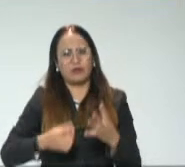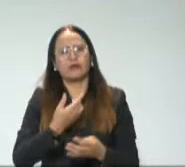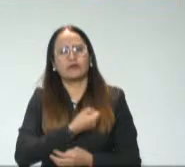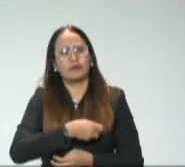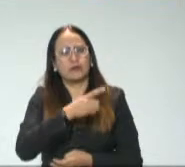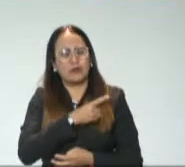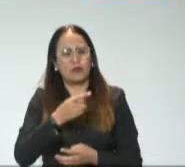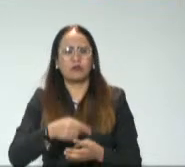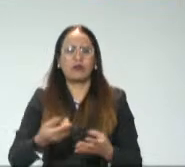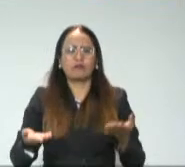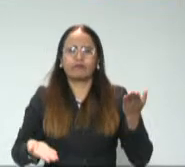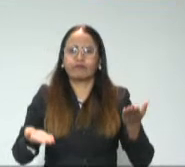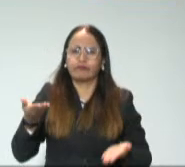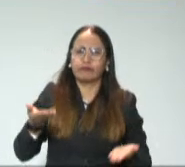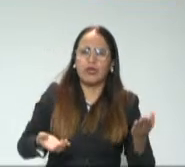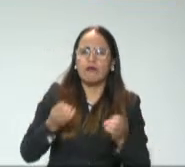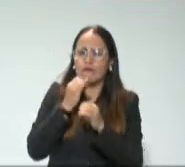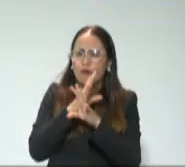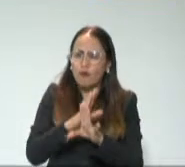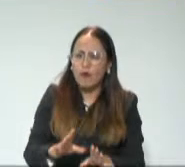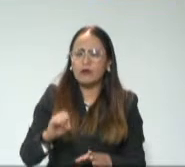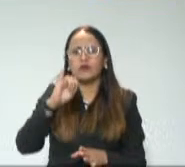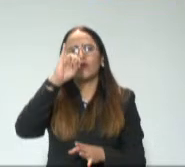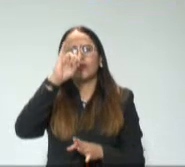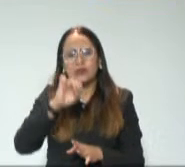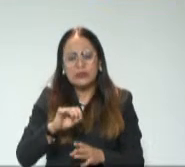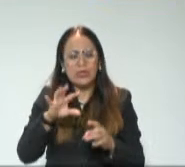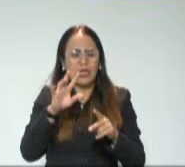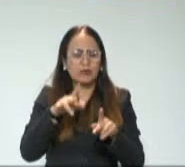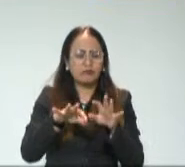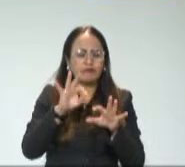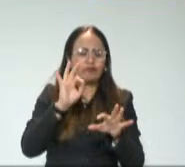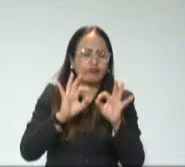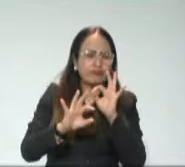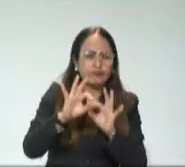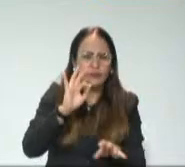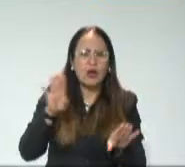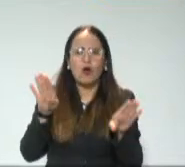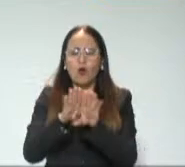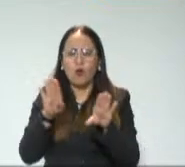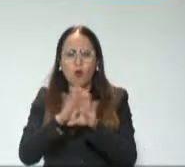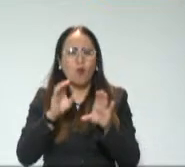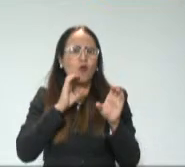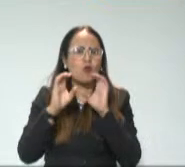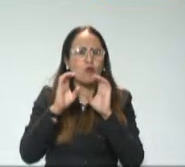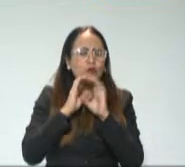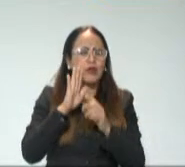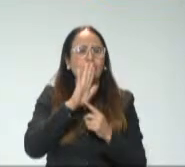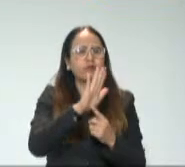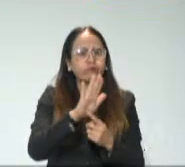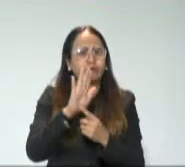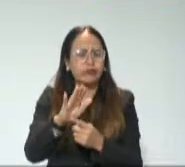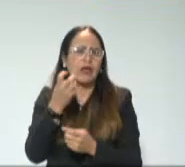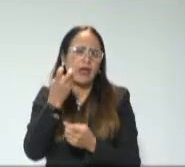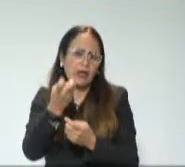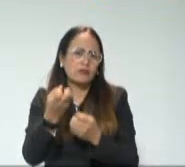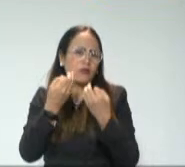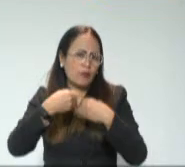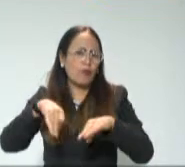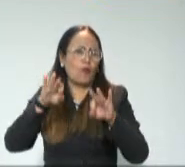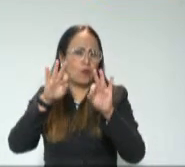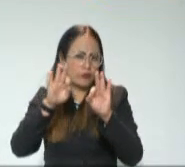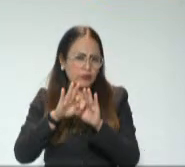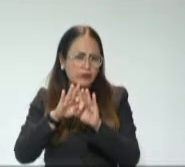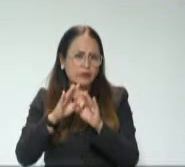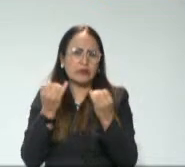entre Qué información o cómo esta información debe ser comunicada también es muy importante considerar y sobre todo